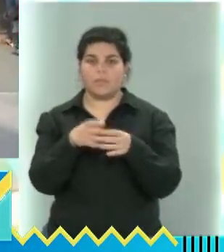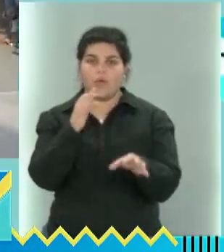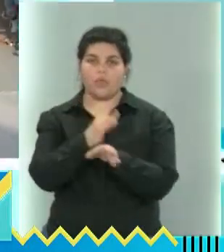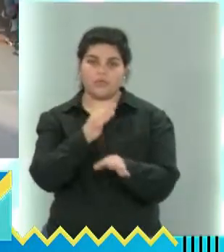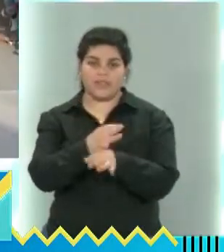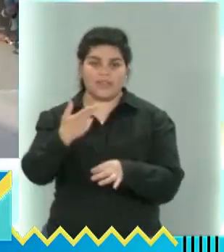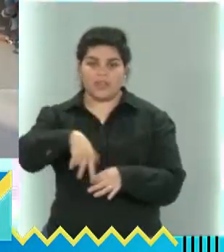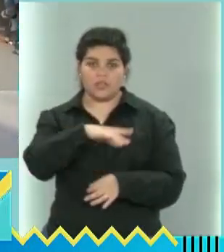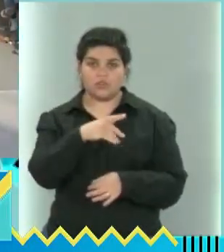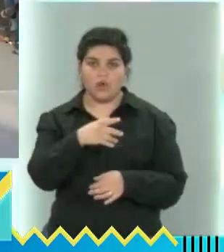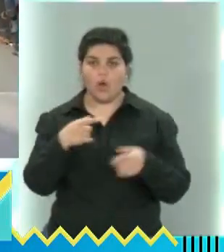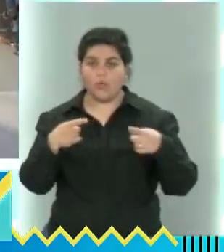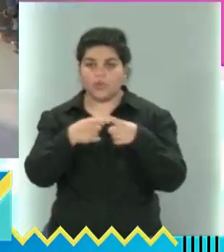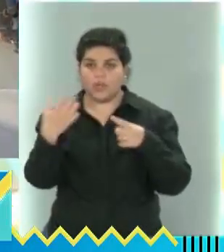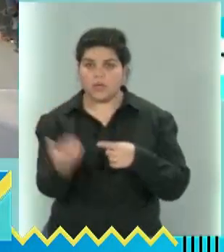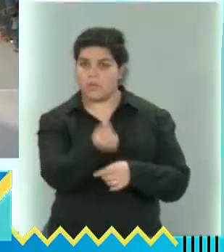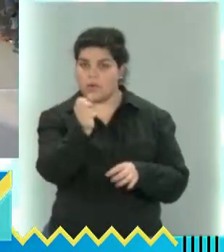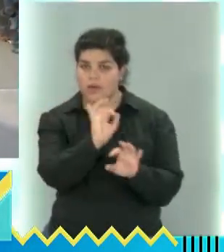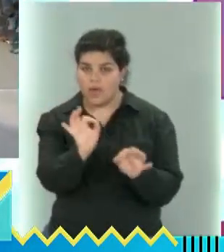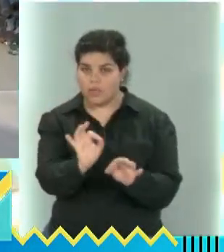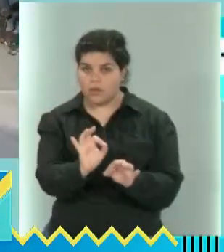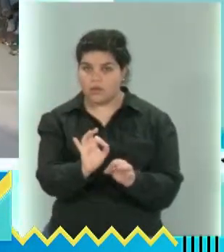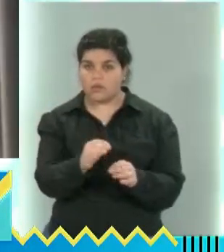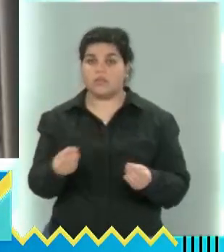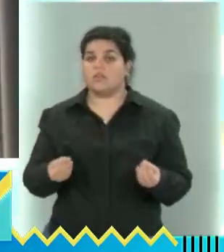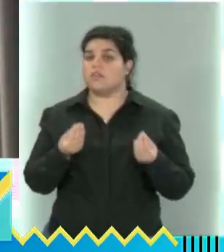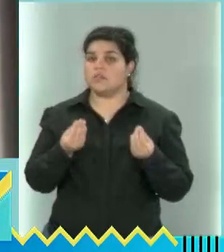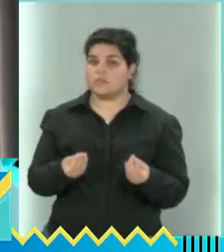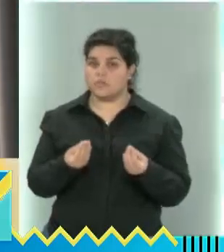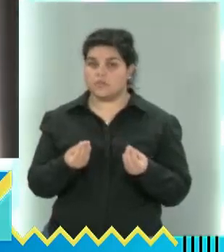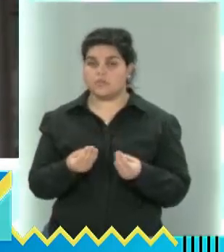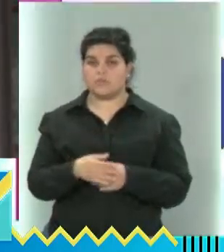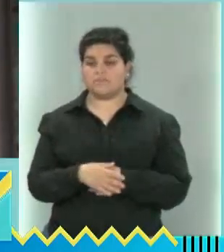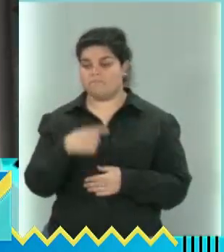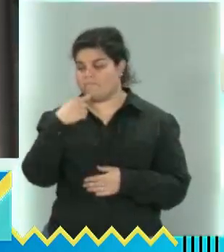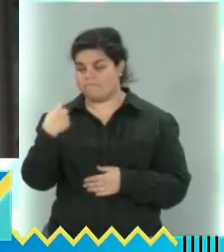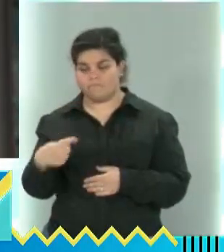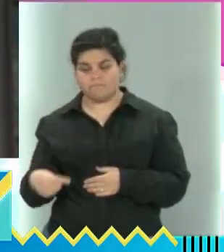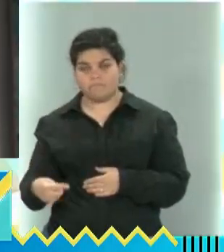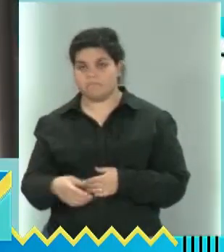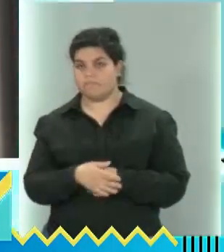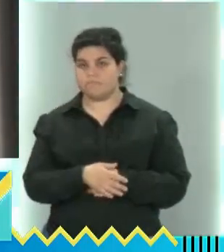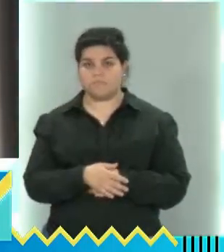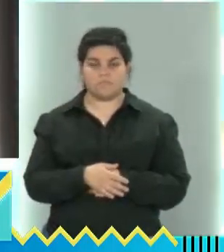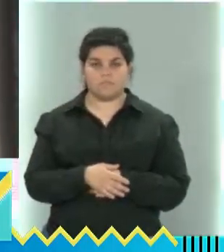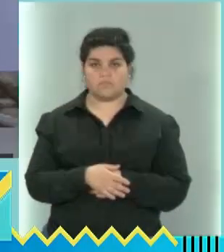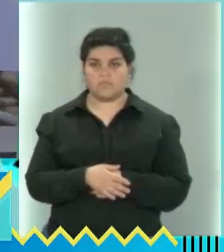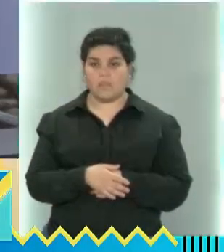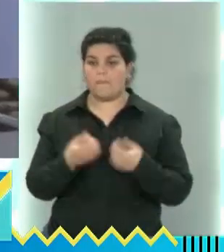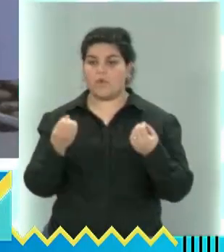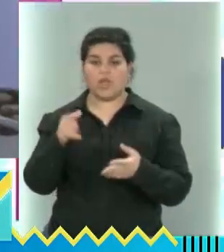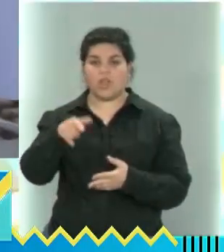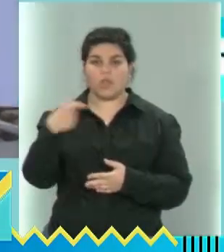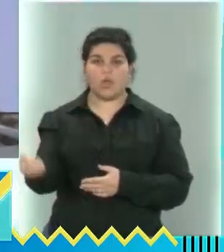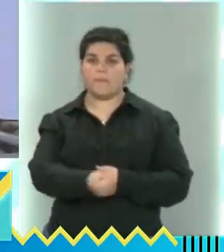que pretende, yo creo que va a ser una instancia muy triste, porque es una oportunidad histórica